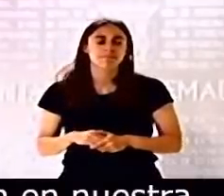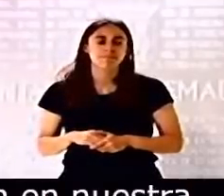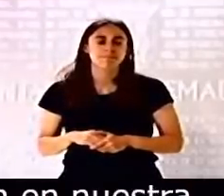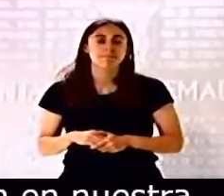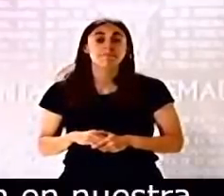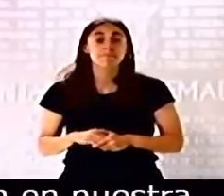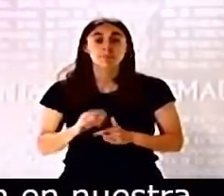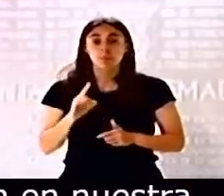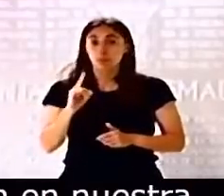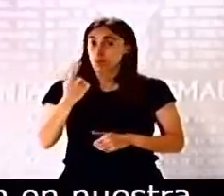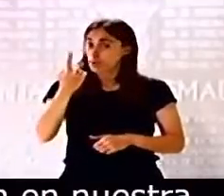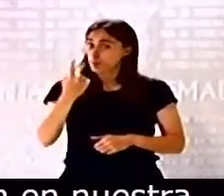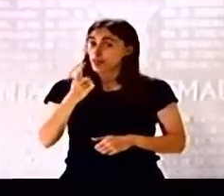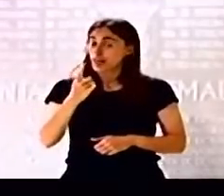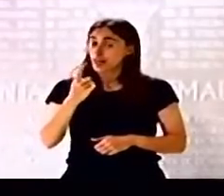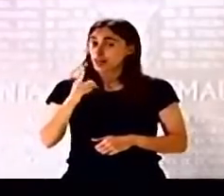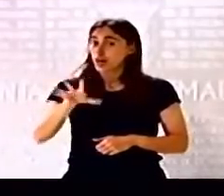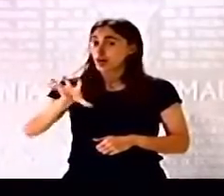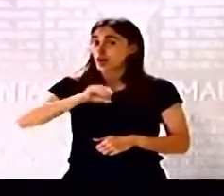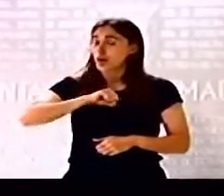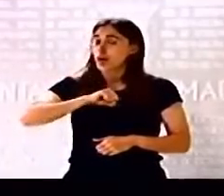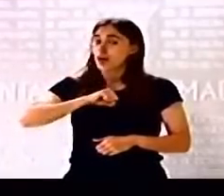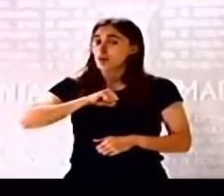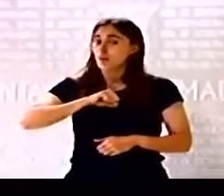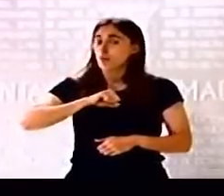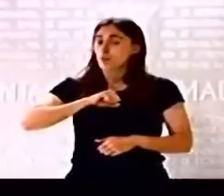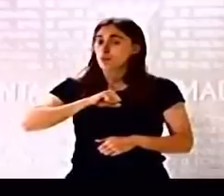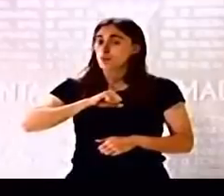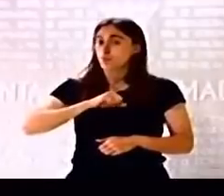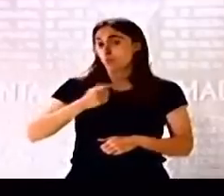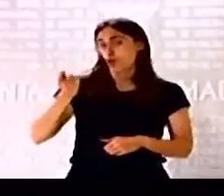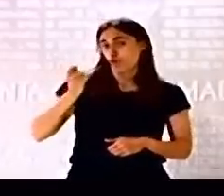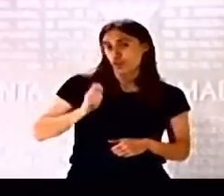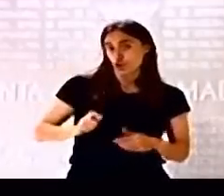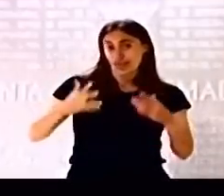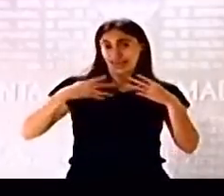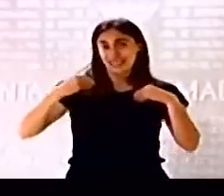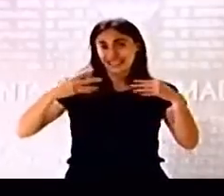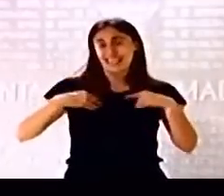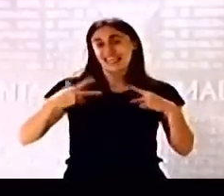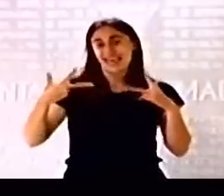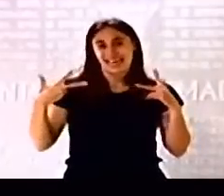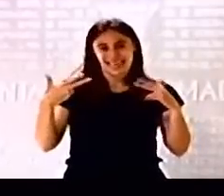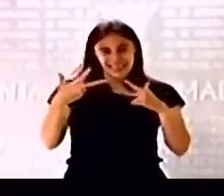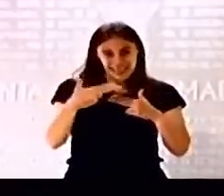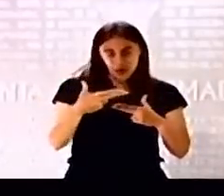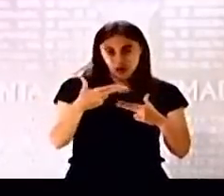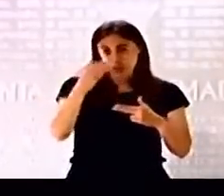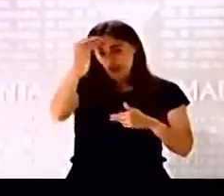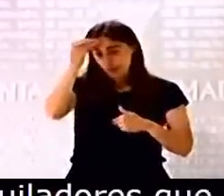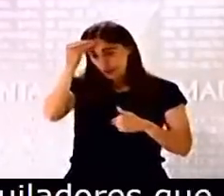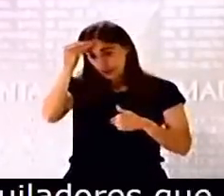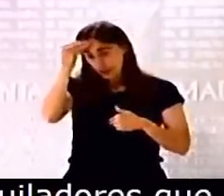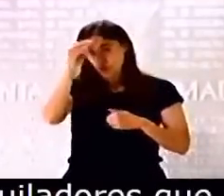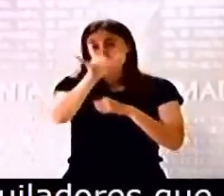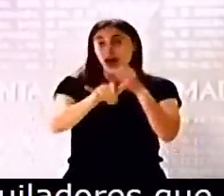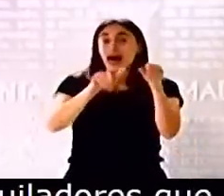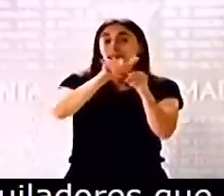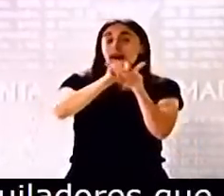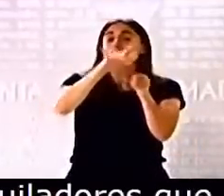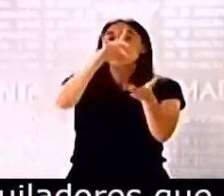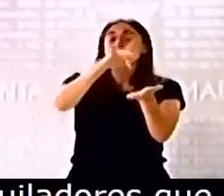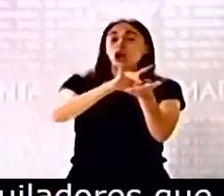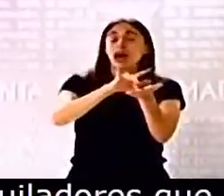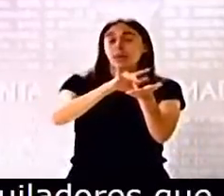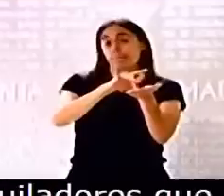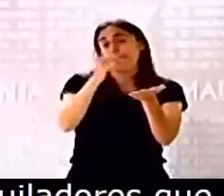El primer caso positivo que dan estos profesionales esquiladores, que entendemos que al aeropuerto llegaron con una prueba PCR en las